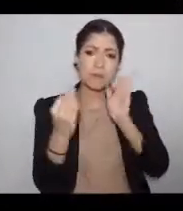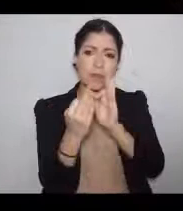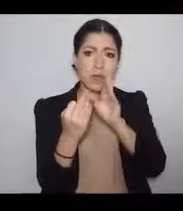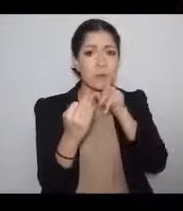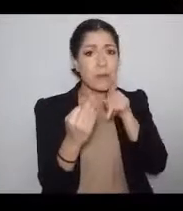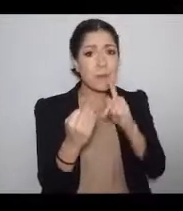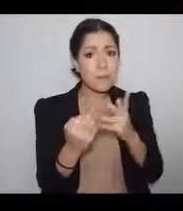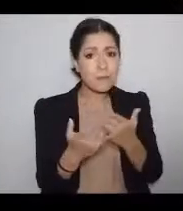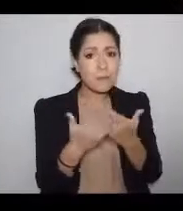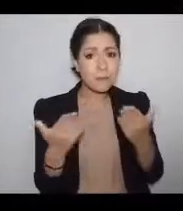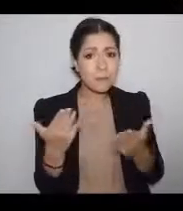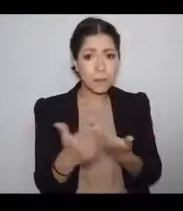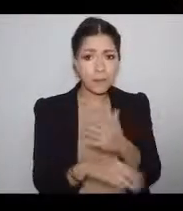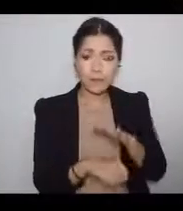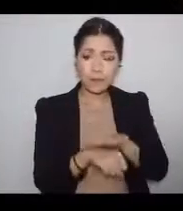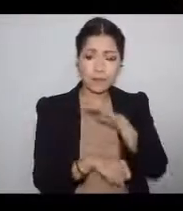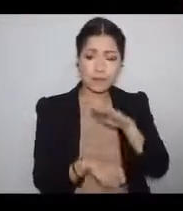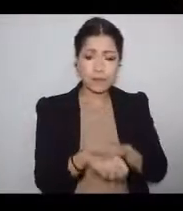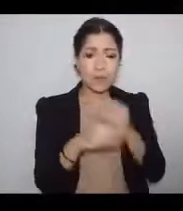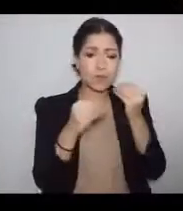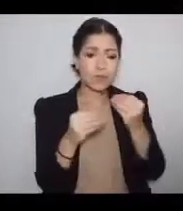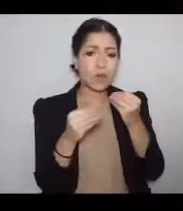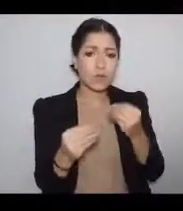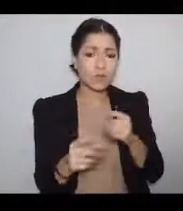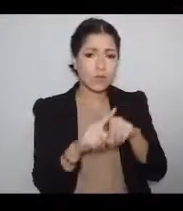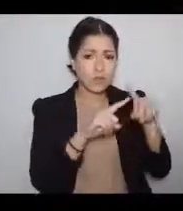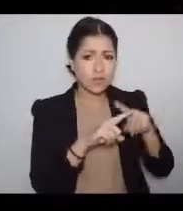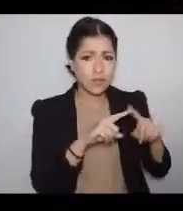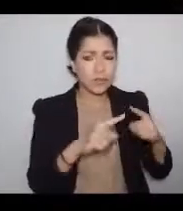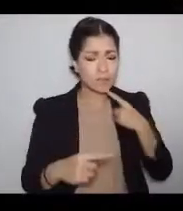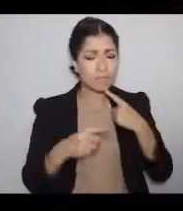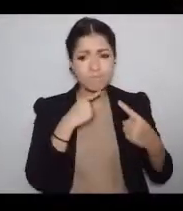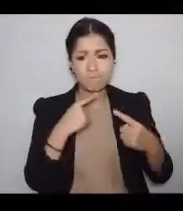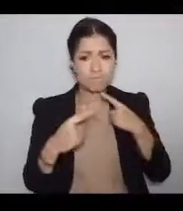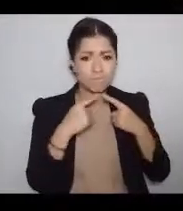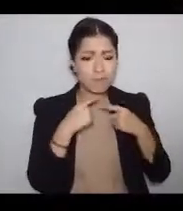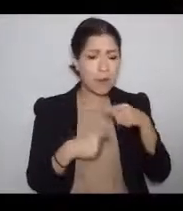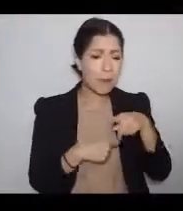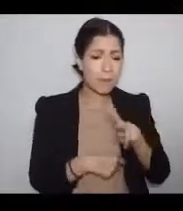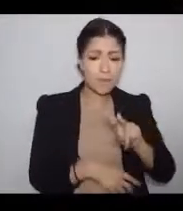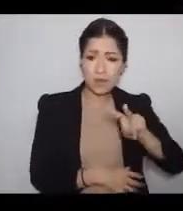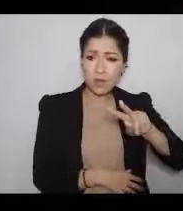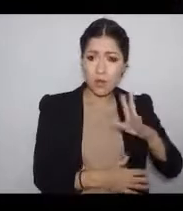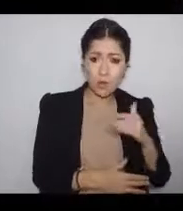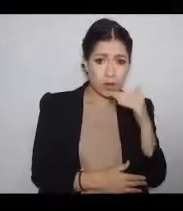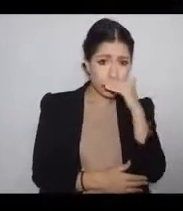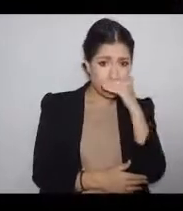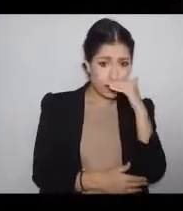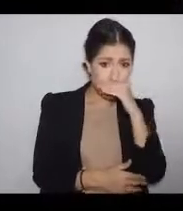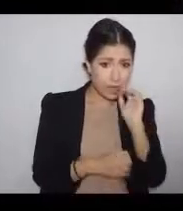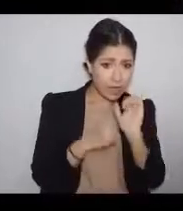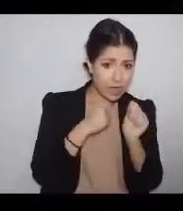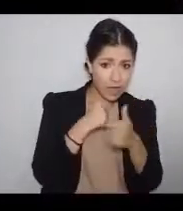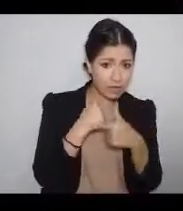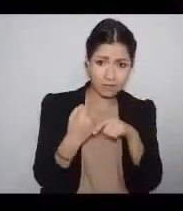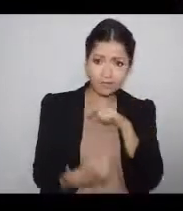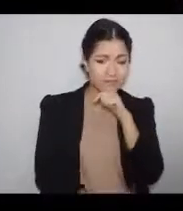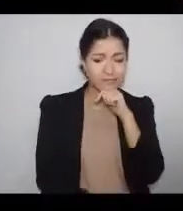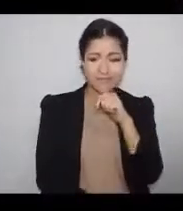que bebe es el resultado de un sinfín de negociaciones. Nada es gratis, Kepler.